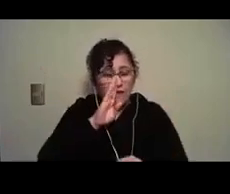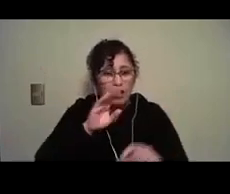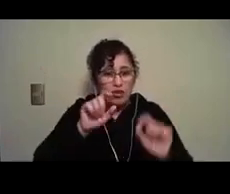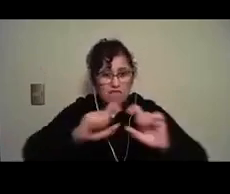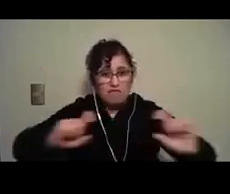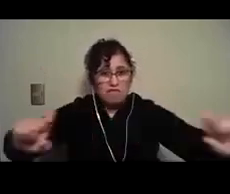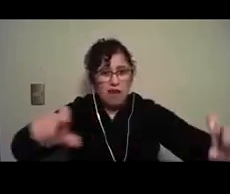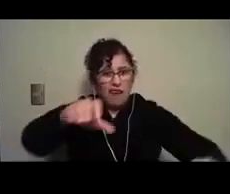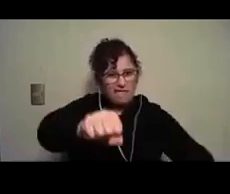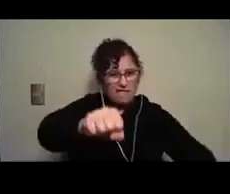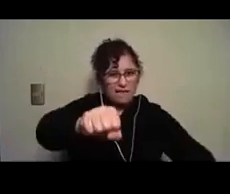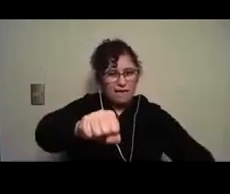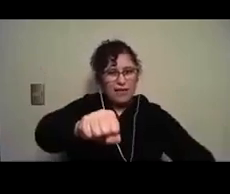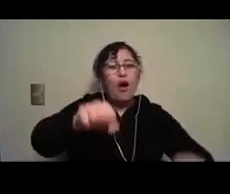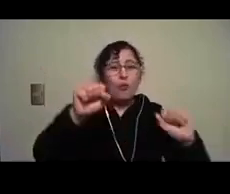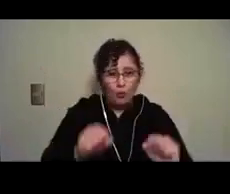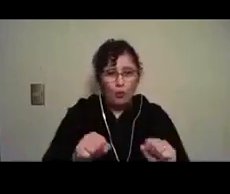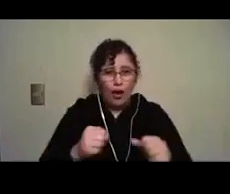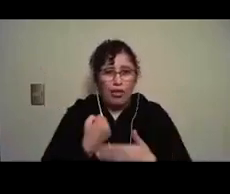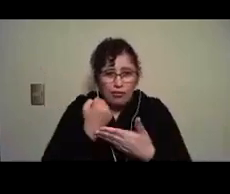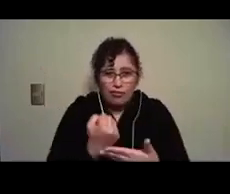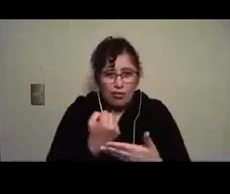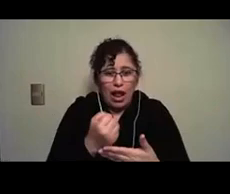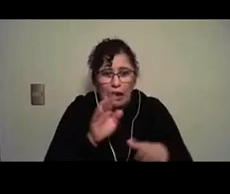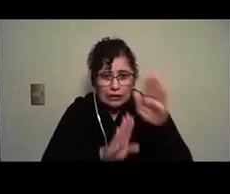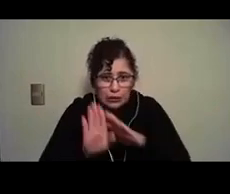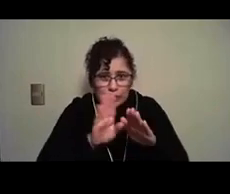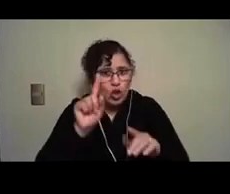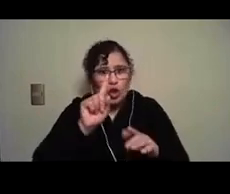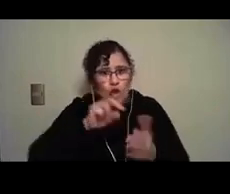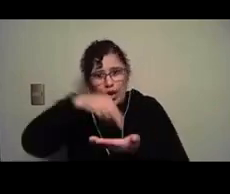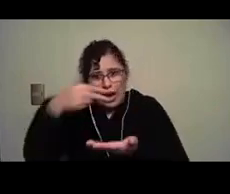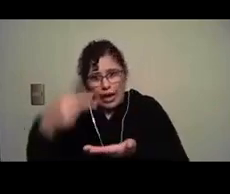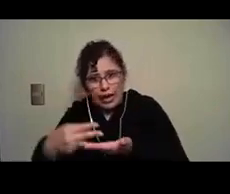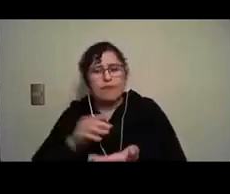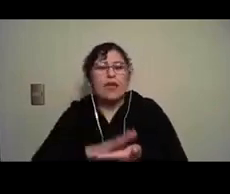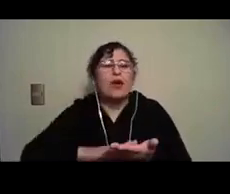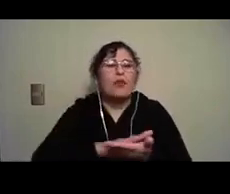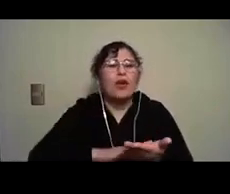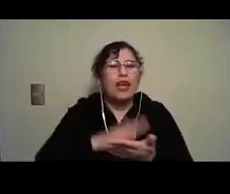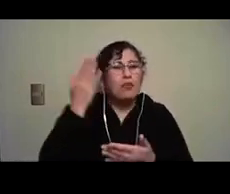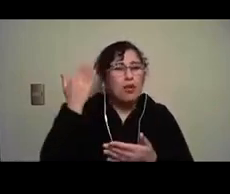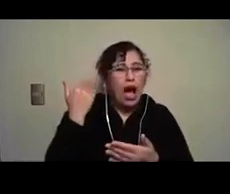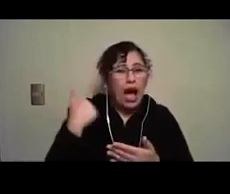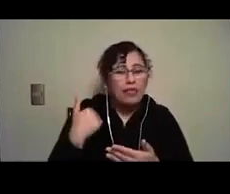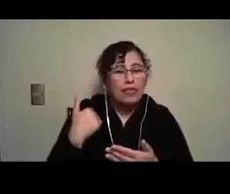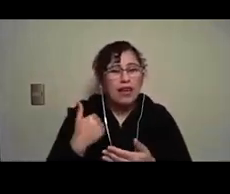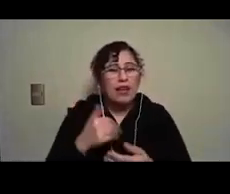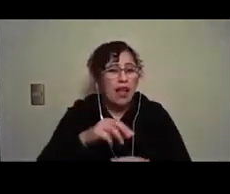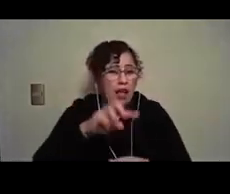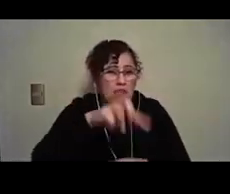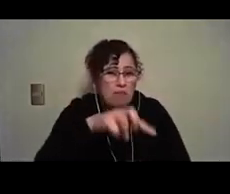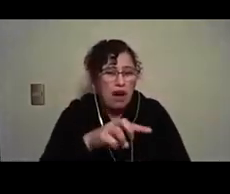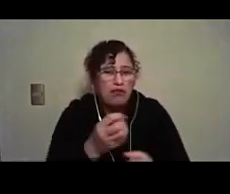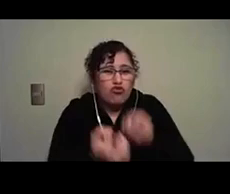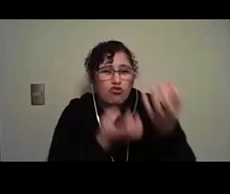que si el adulto mayor era el que primero se levantaba en el hogar a hacer fuego, de que probablemente después ya no va a poder hacer fuego, él va a